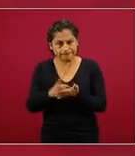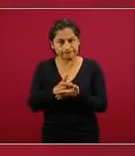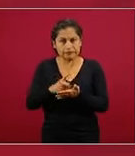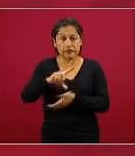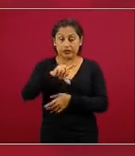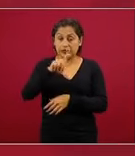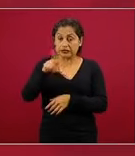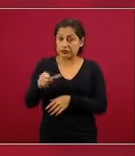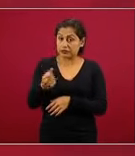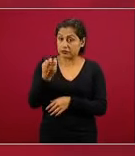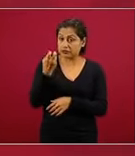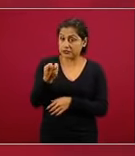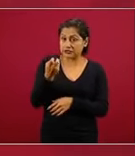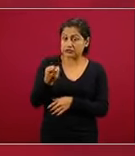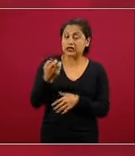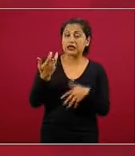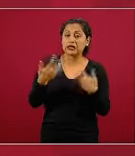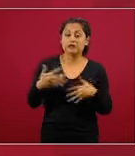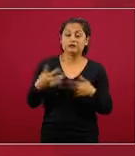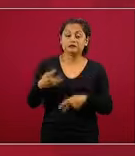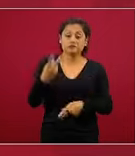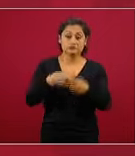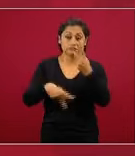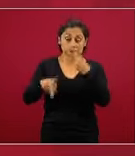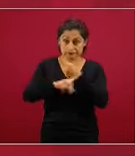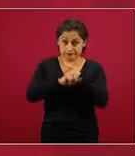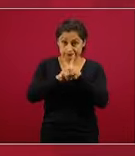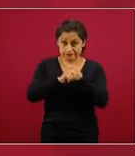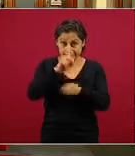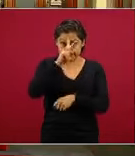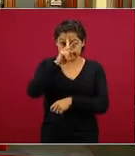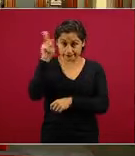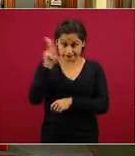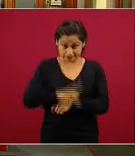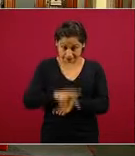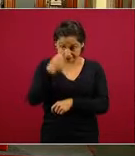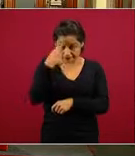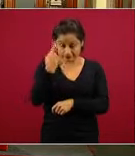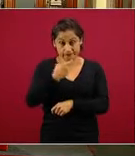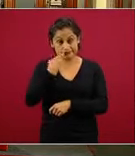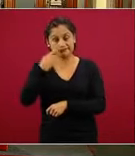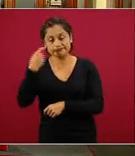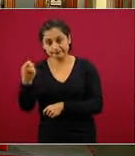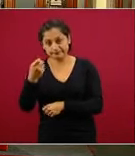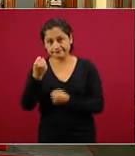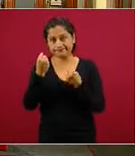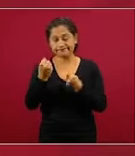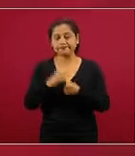puede también estar ligado a consumo excesivo y a adicciones. Explicarán con detalle